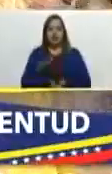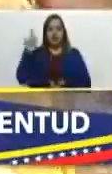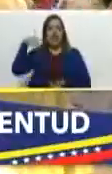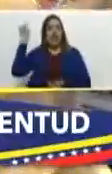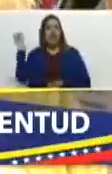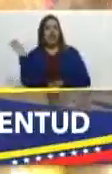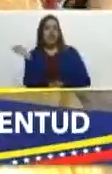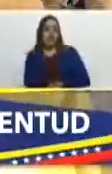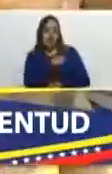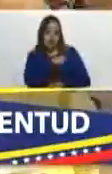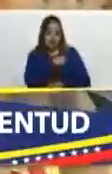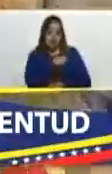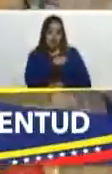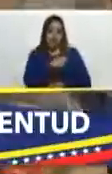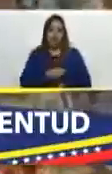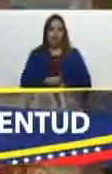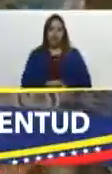hablo